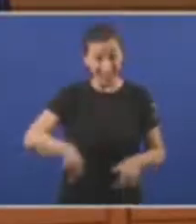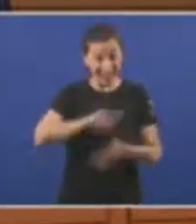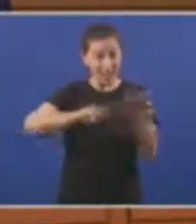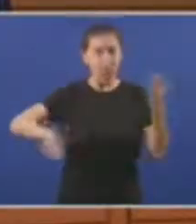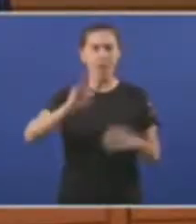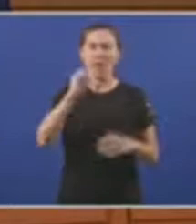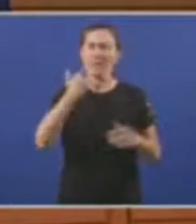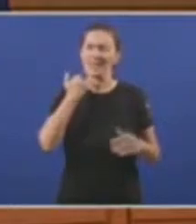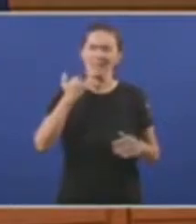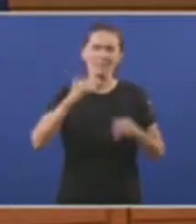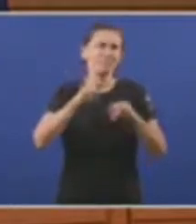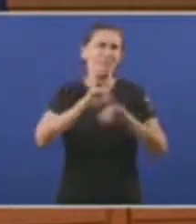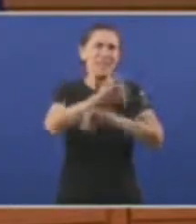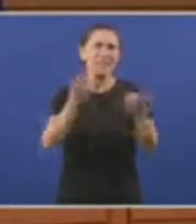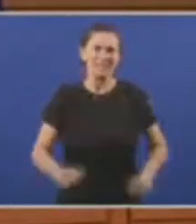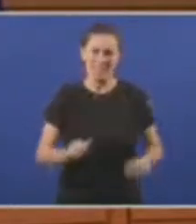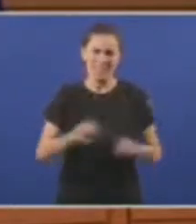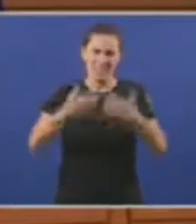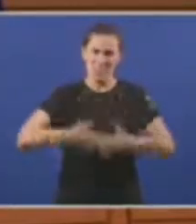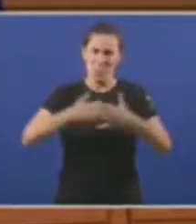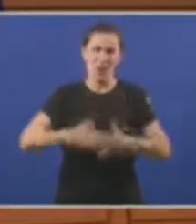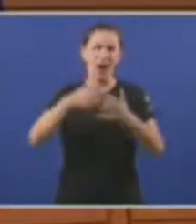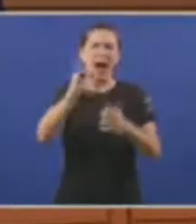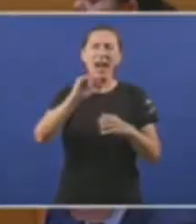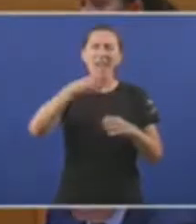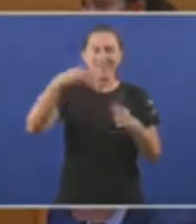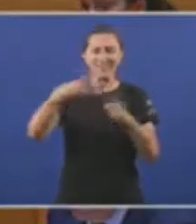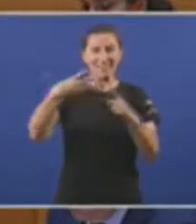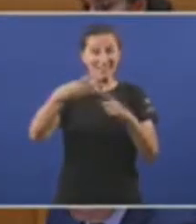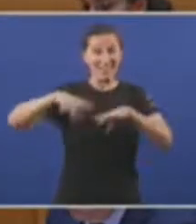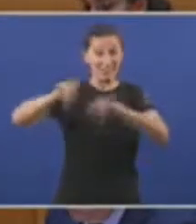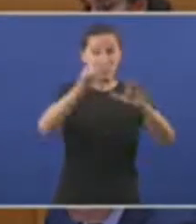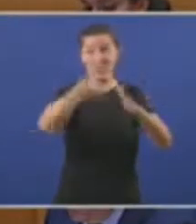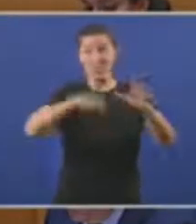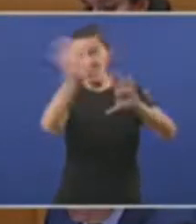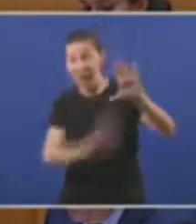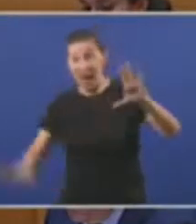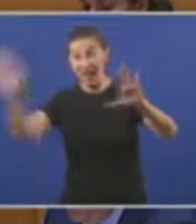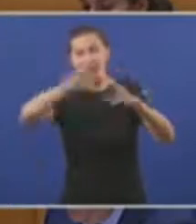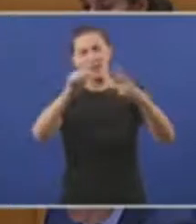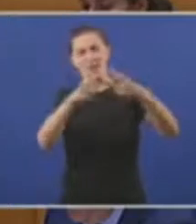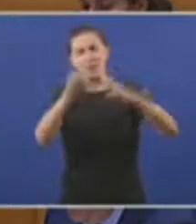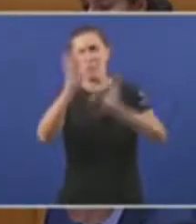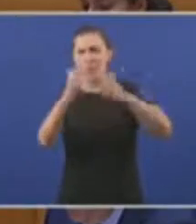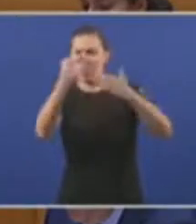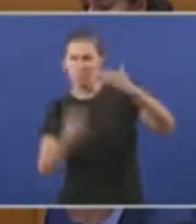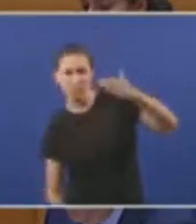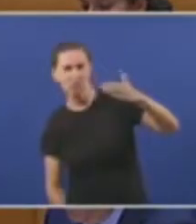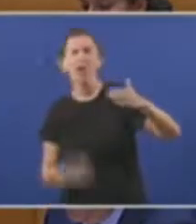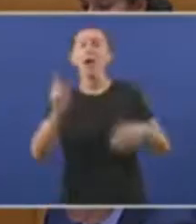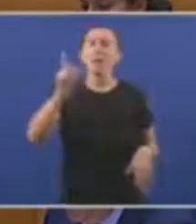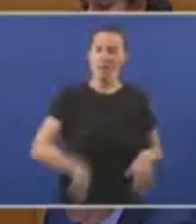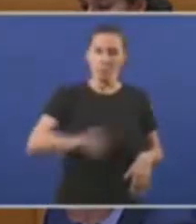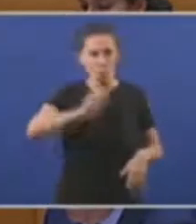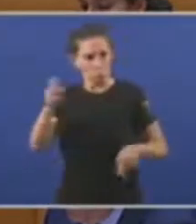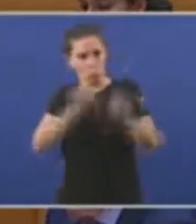crise industrial. Temos o IPI en caída libre, o terceiro territorio de todo o Estado español onde máis baixa. E temos outros problemas,